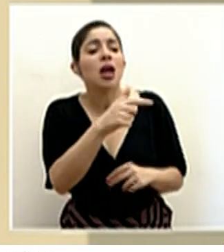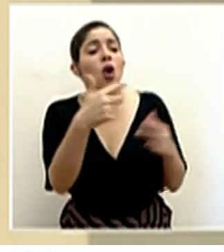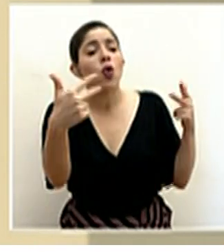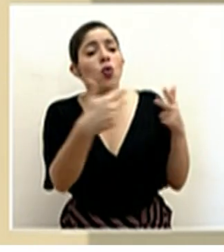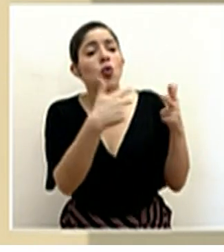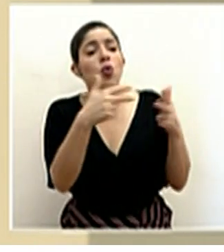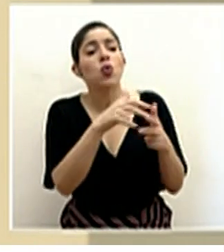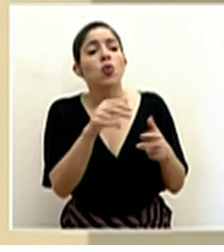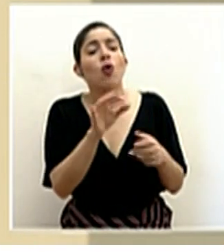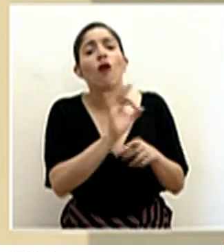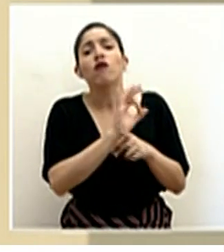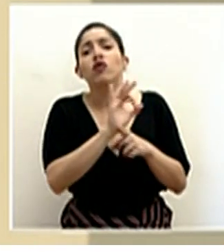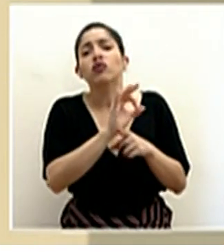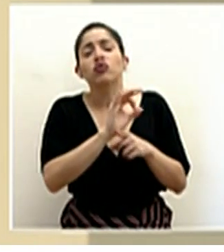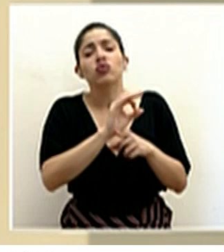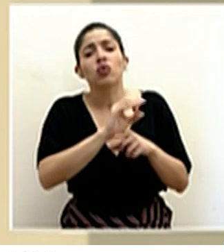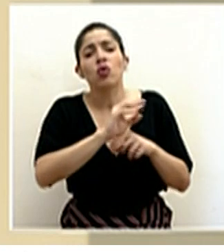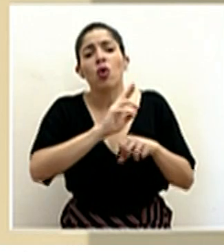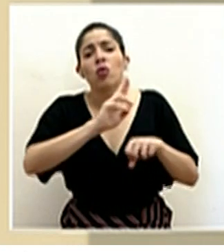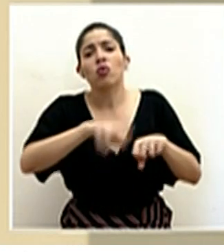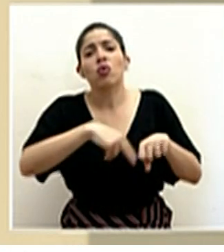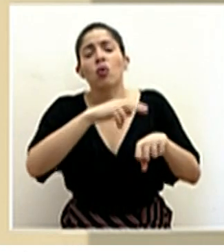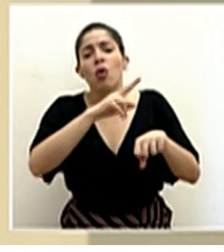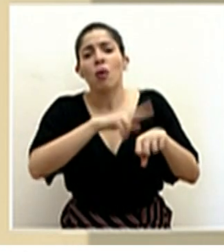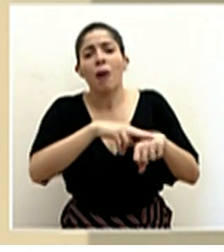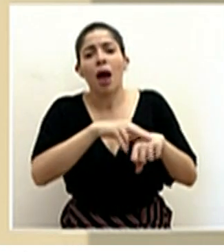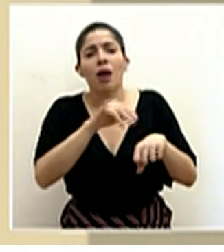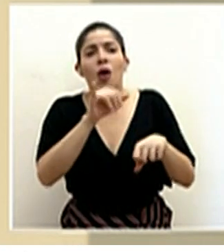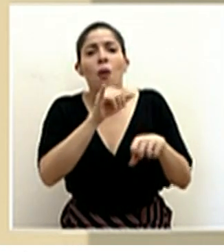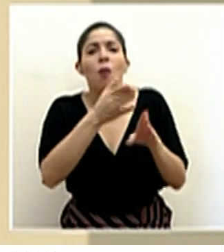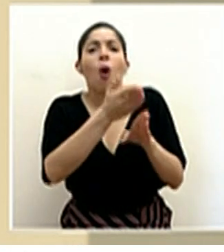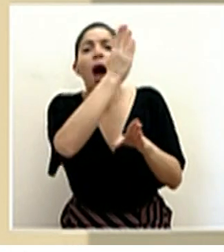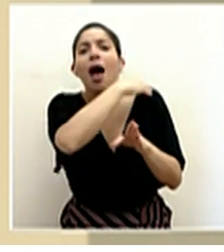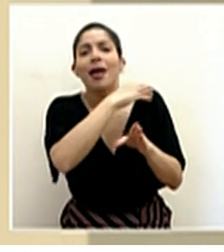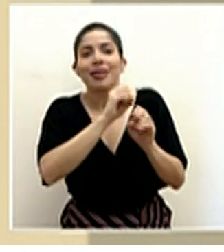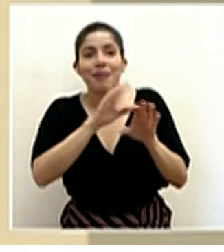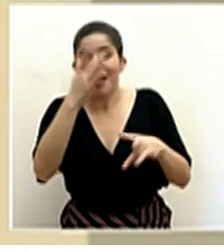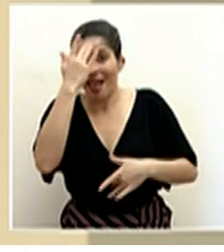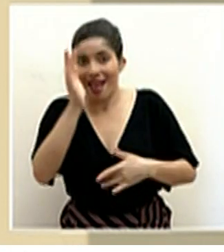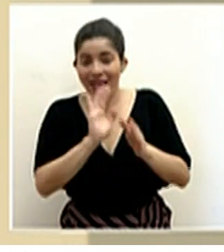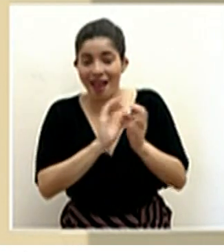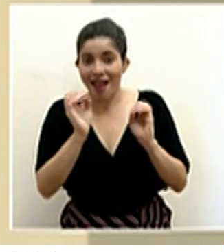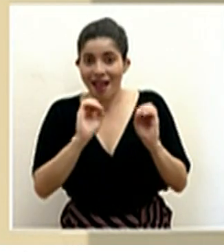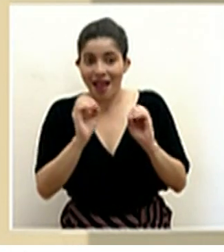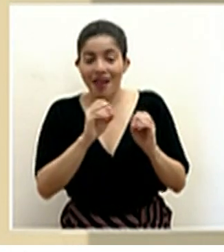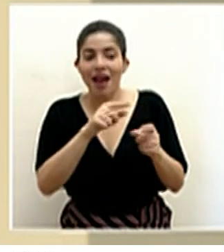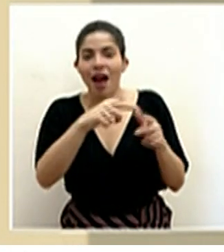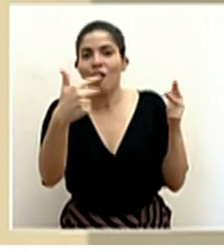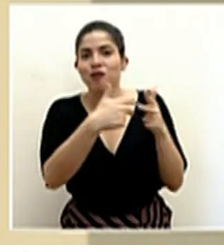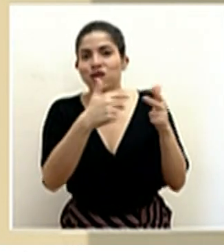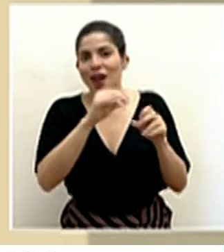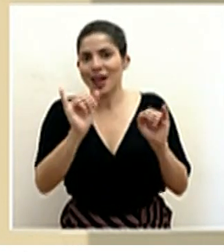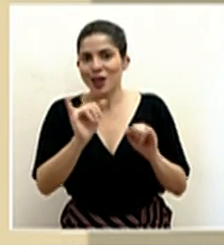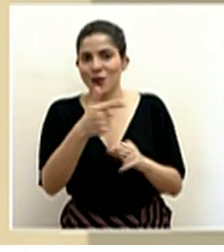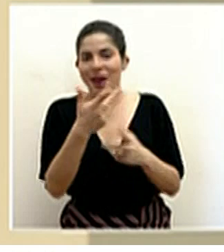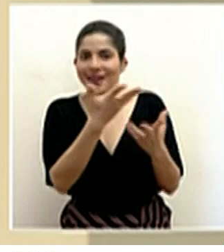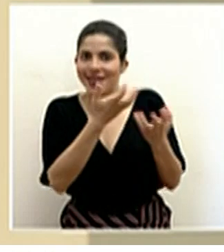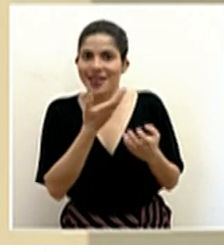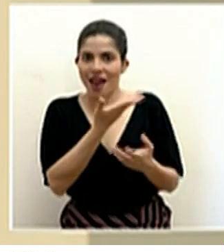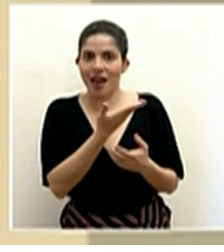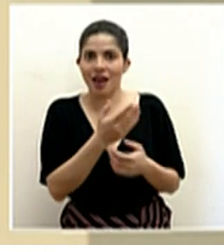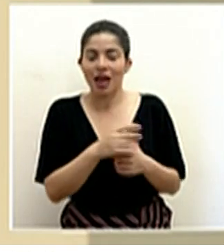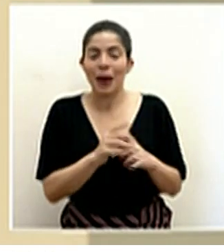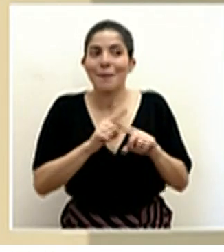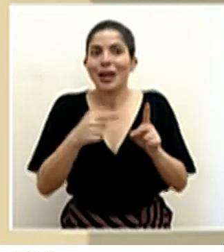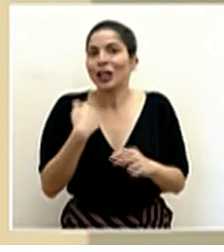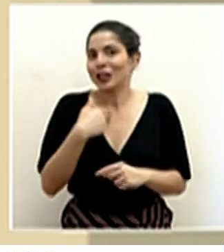permanezcan funcionando de manera tal cual venían funcionando desde antes y eso, por supuesto,